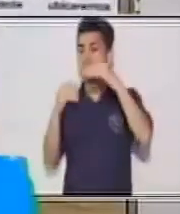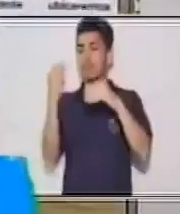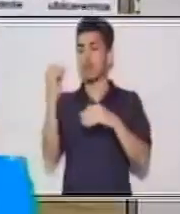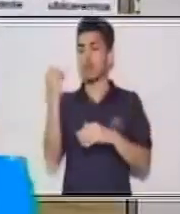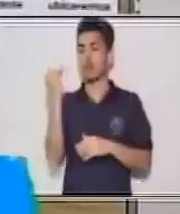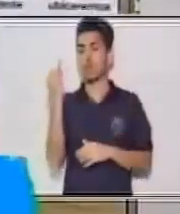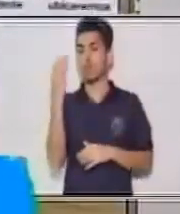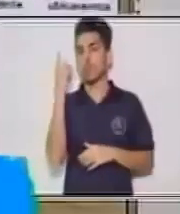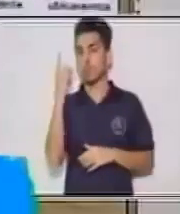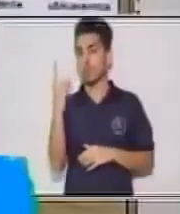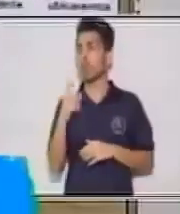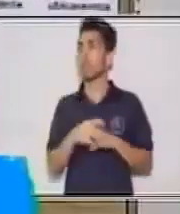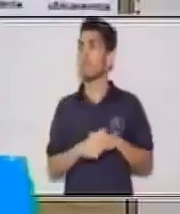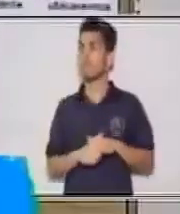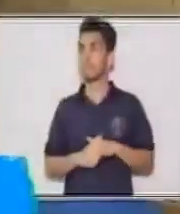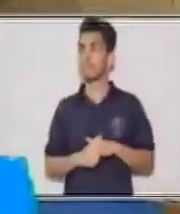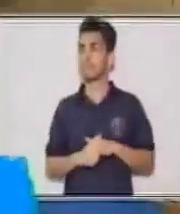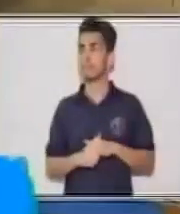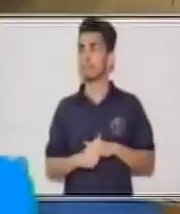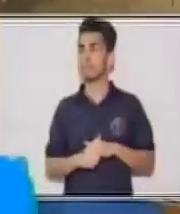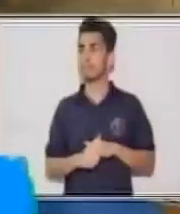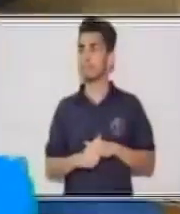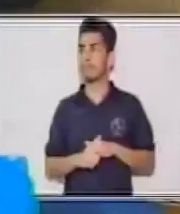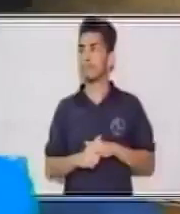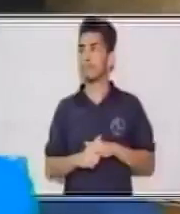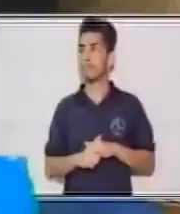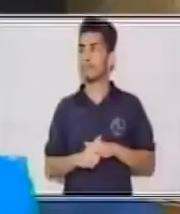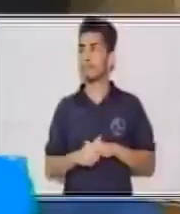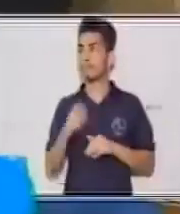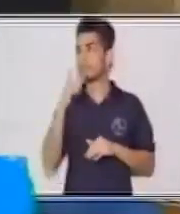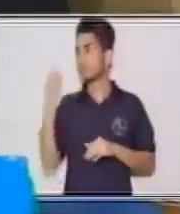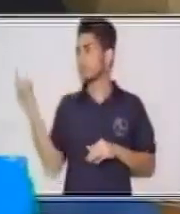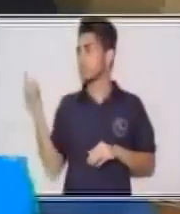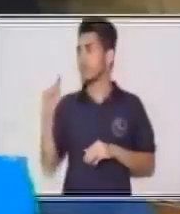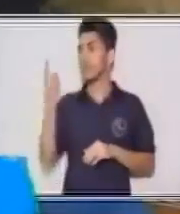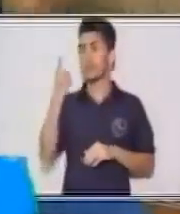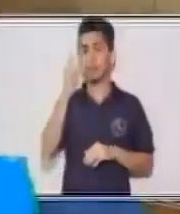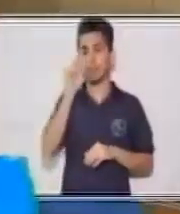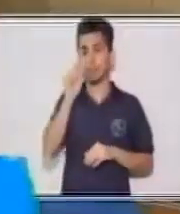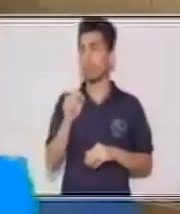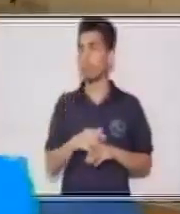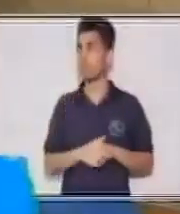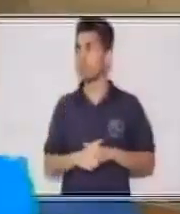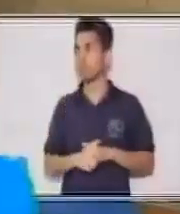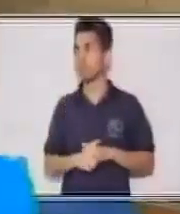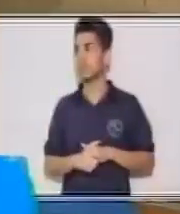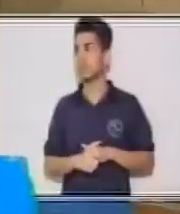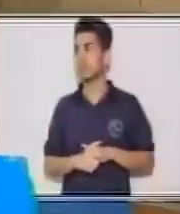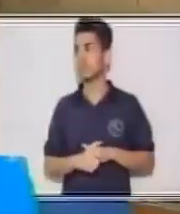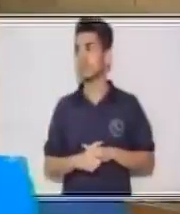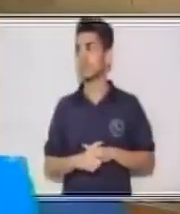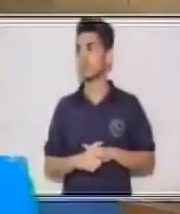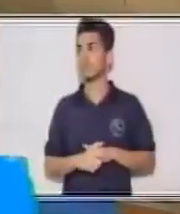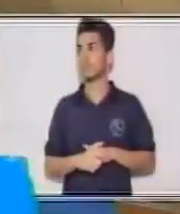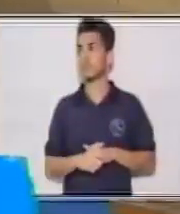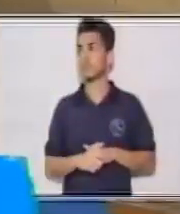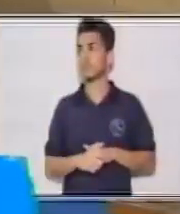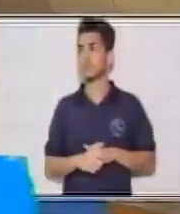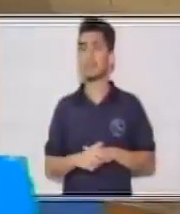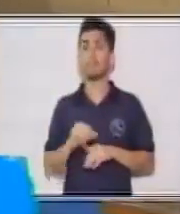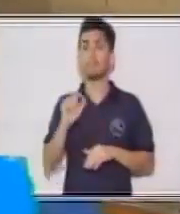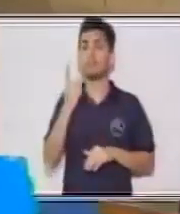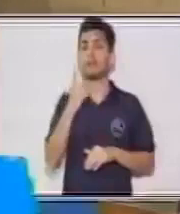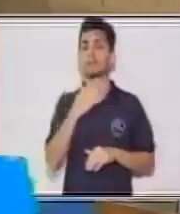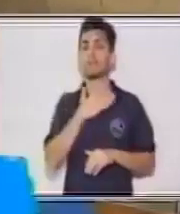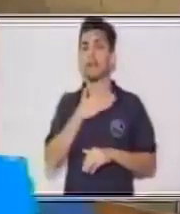1. Ahora, démonos cuenta del primer punto. El primer punto se llama A y está